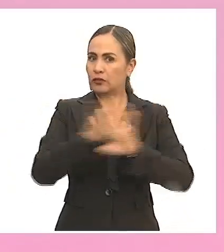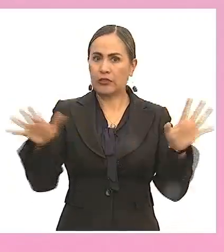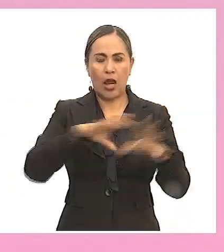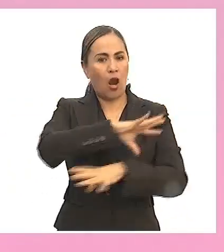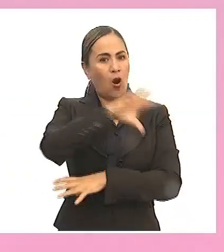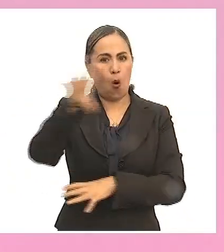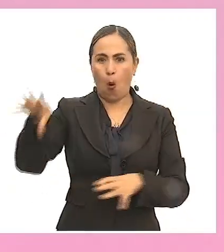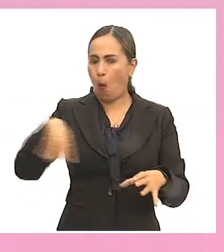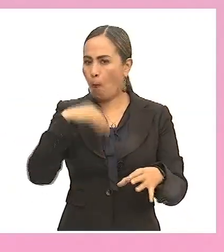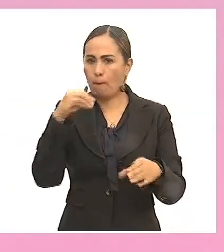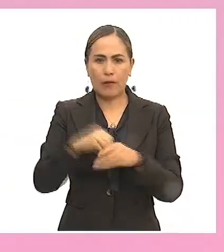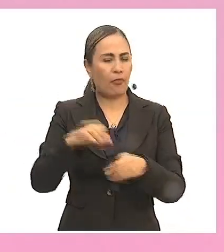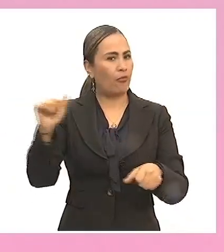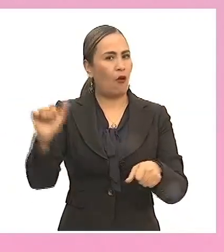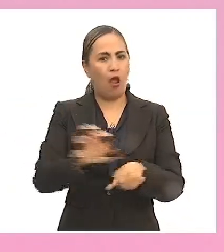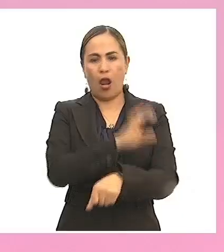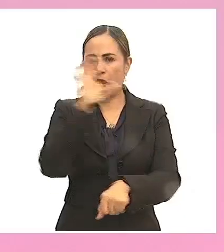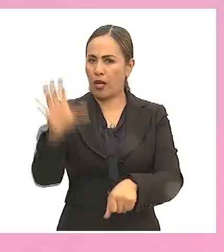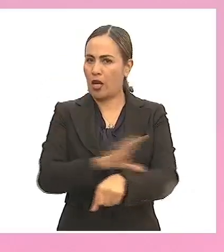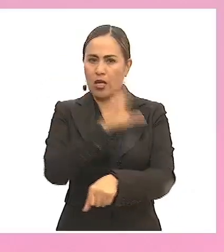eléctricos.